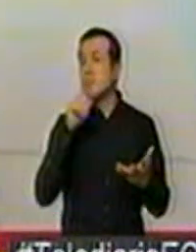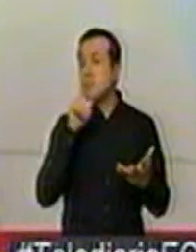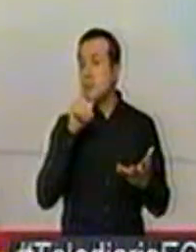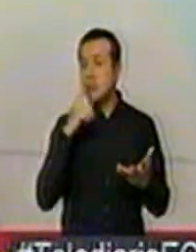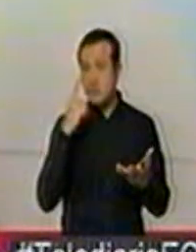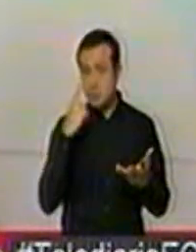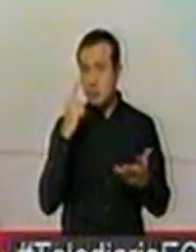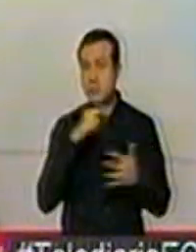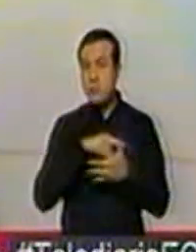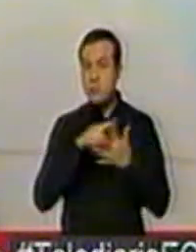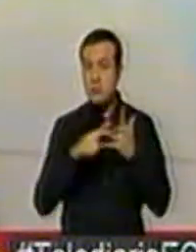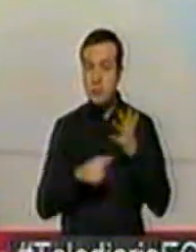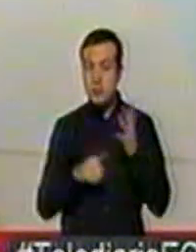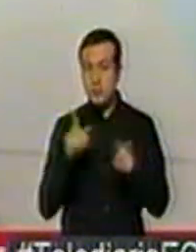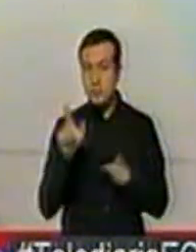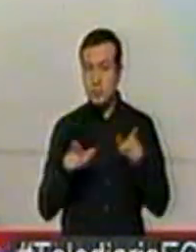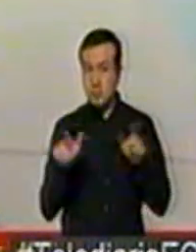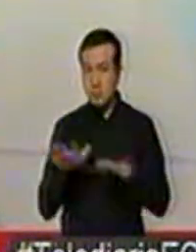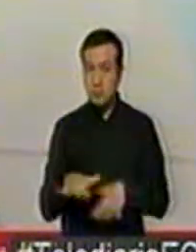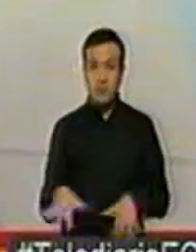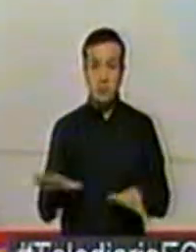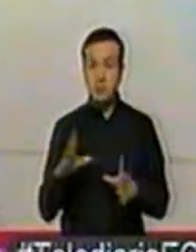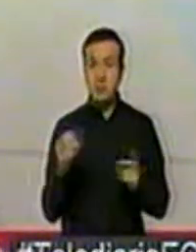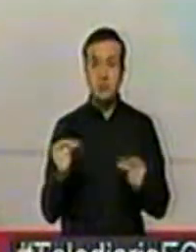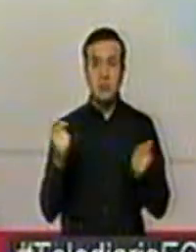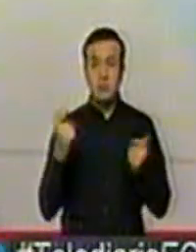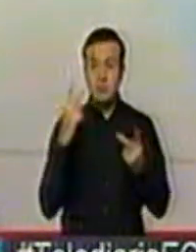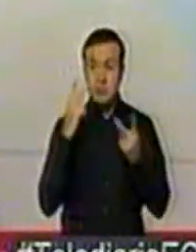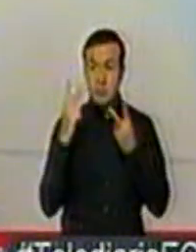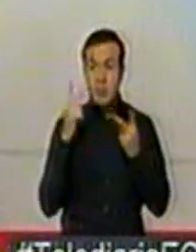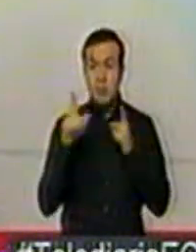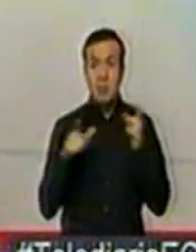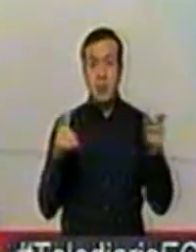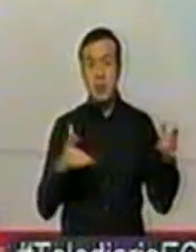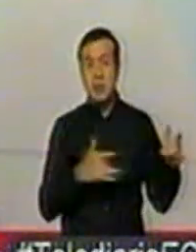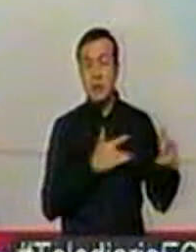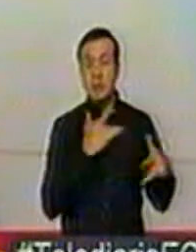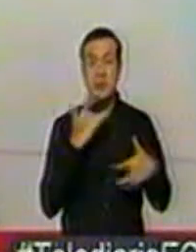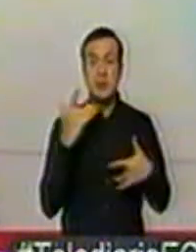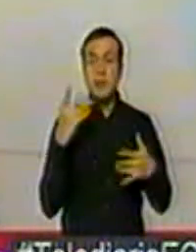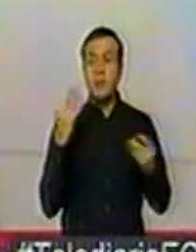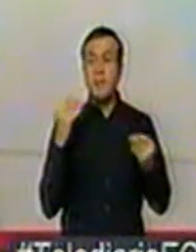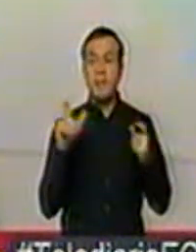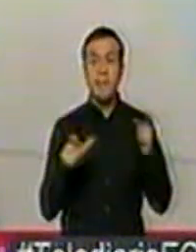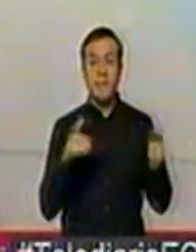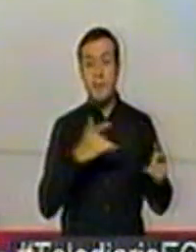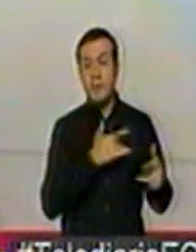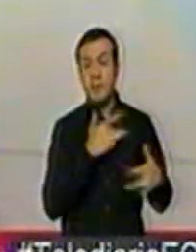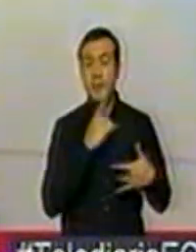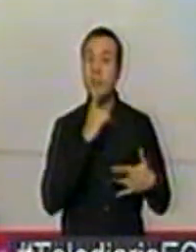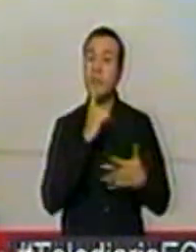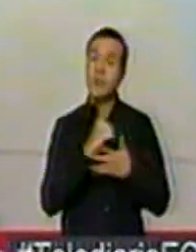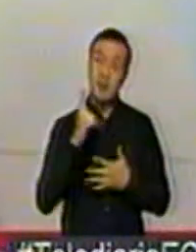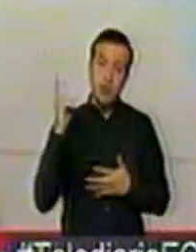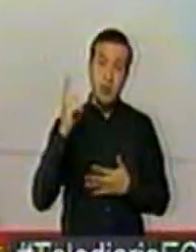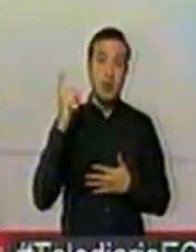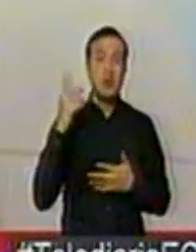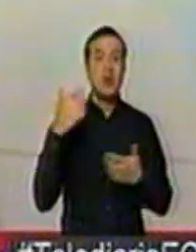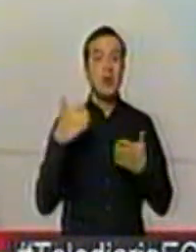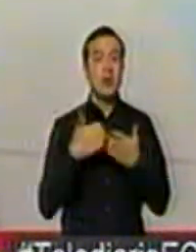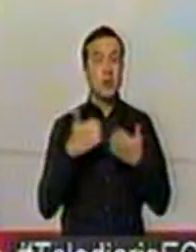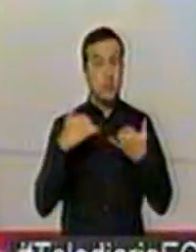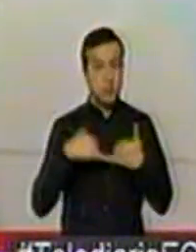son disciplinas, son espacios que terminan también rápidamente quemando a las personas, digamos, muy rápido. Entonces necesitan estos equipos